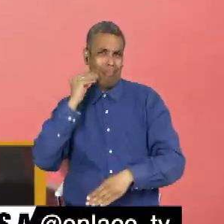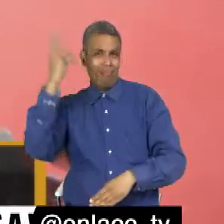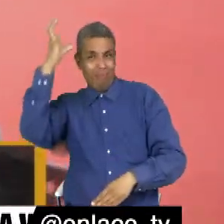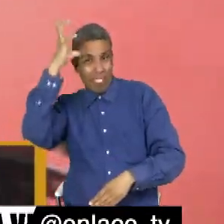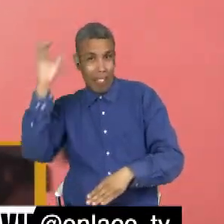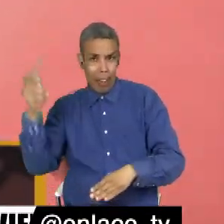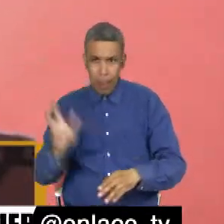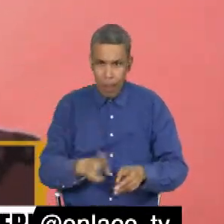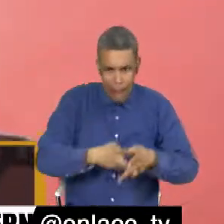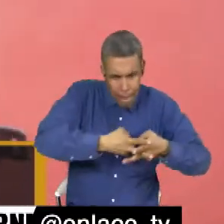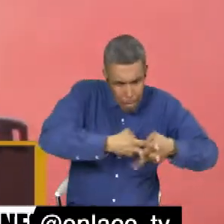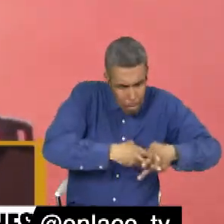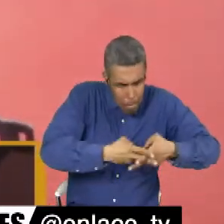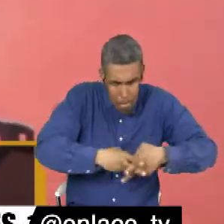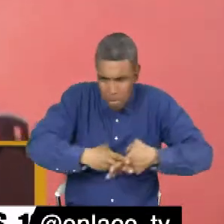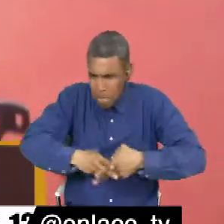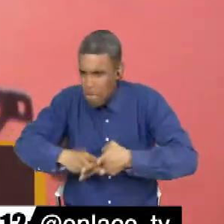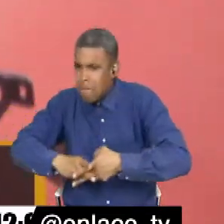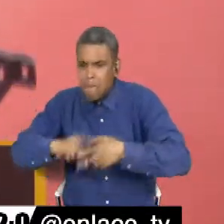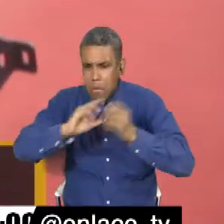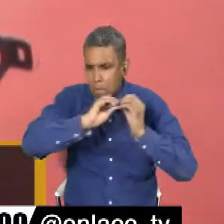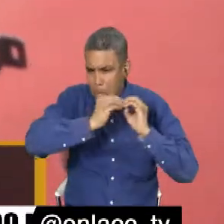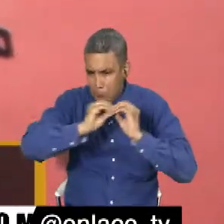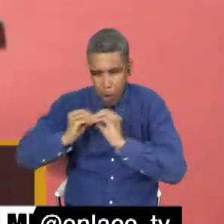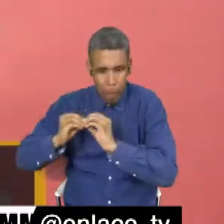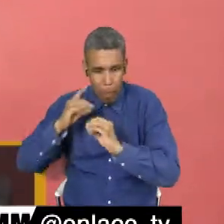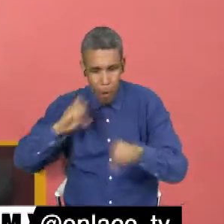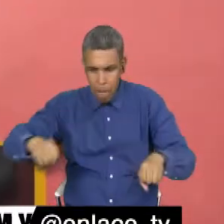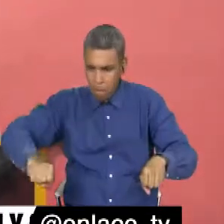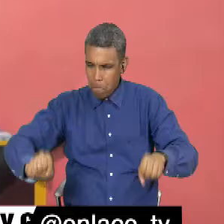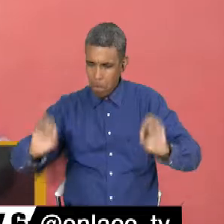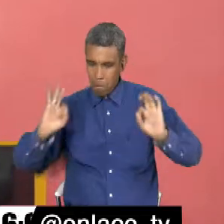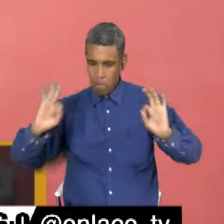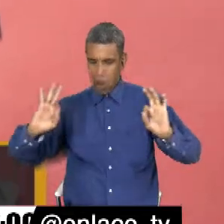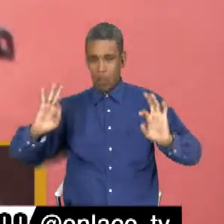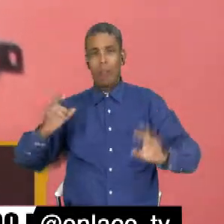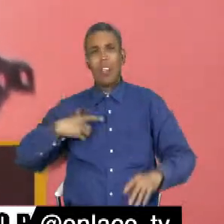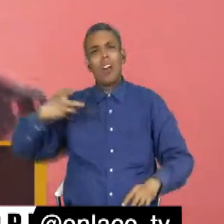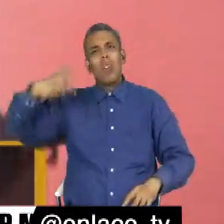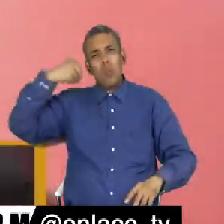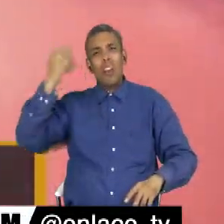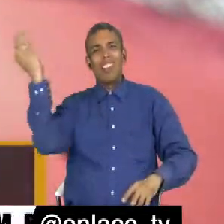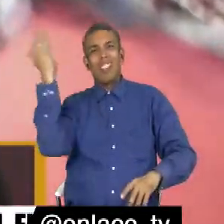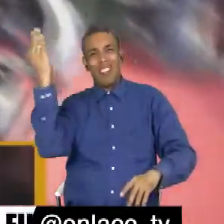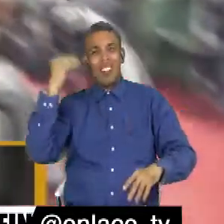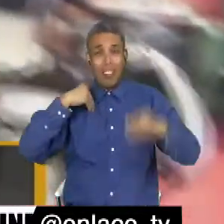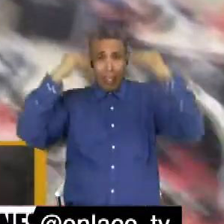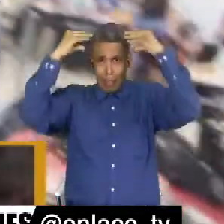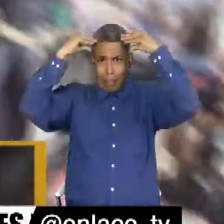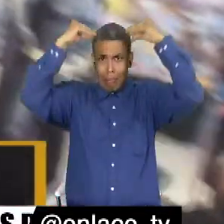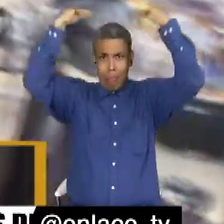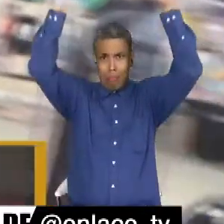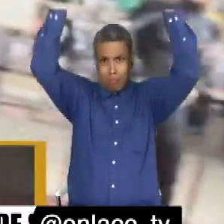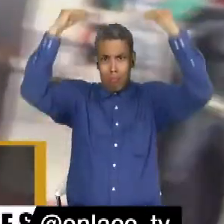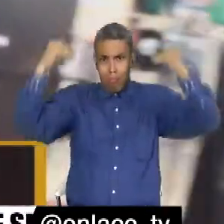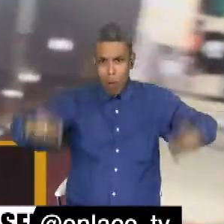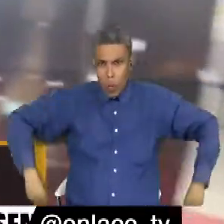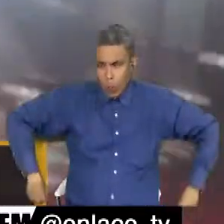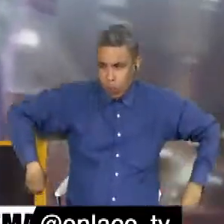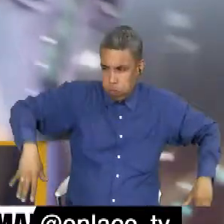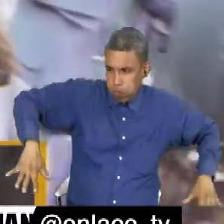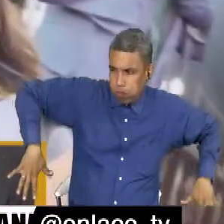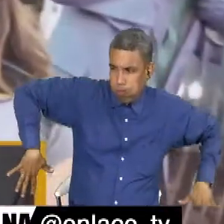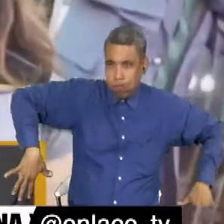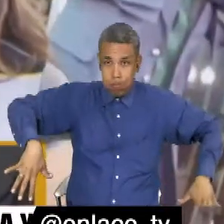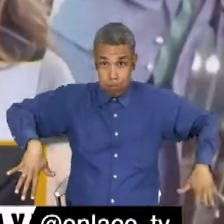pasado. Pues esto, que tenemos un pacto bien grande con ellos y queremos fundar DC Fans Latinoamérica. Entonces, por eso, esta es